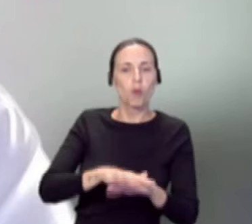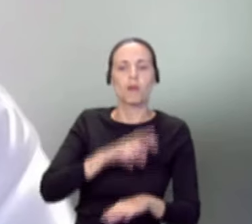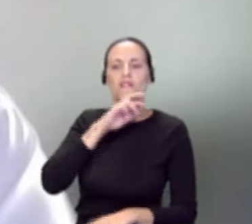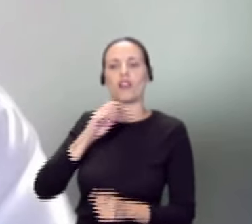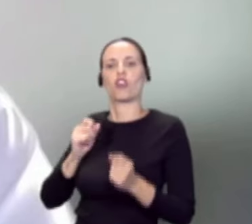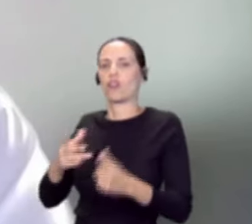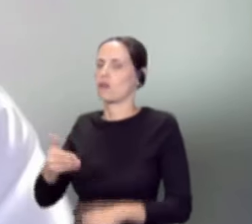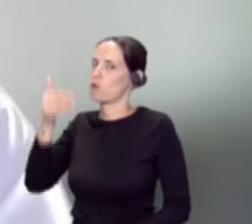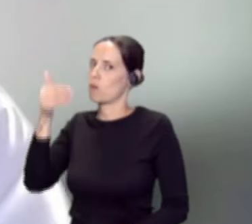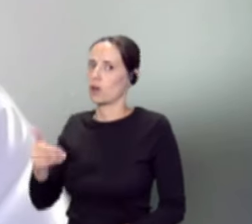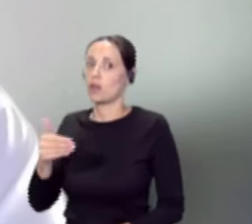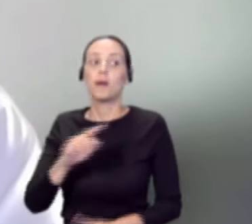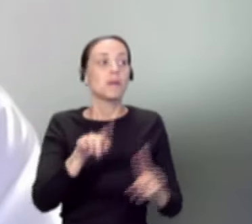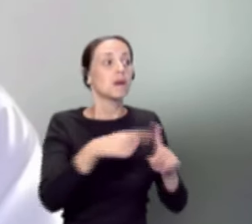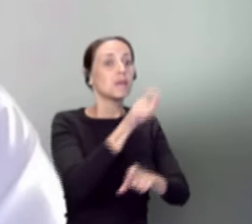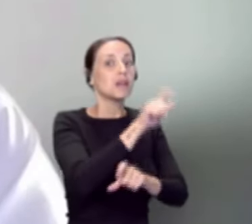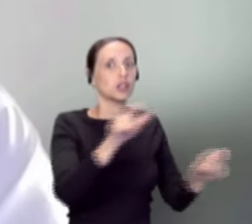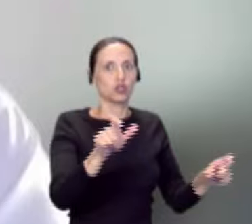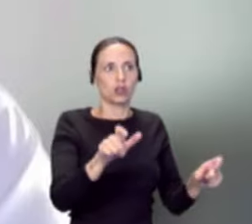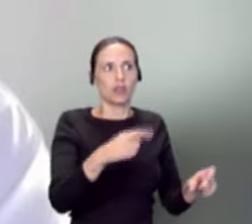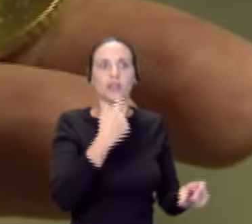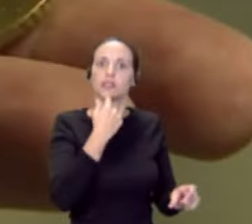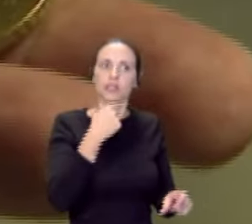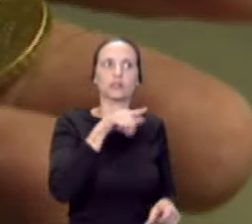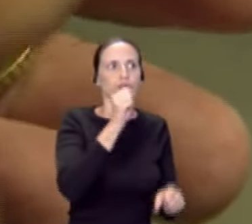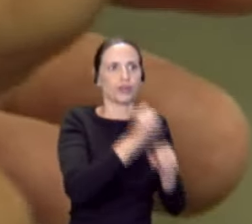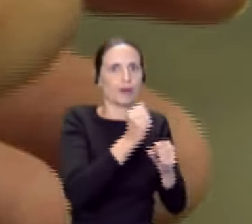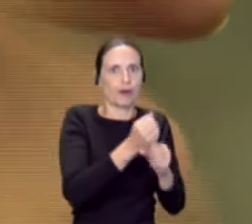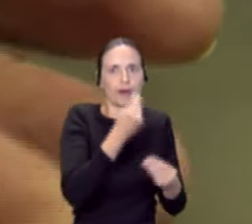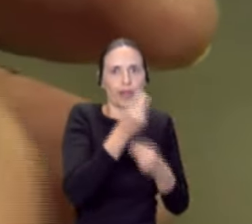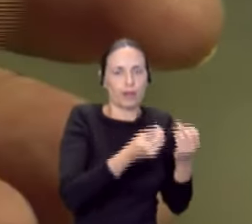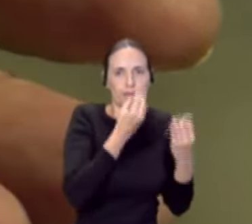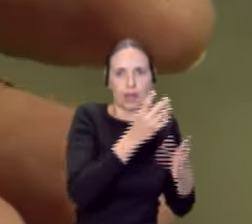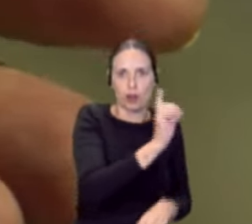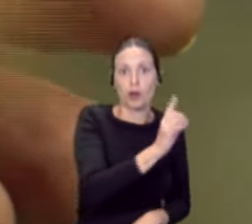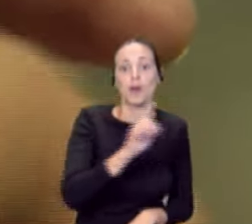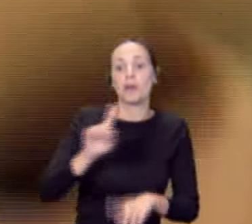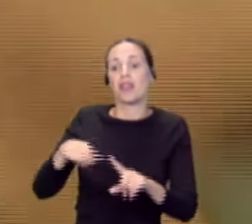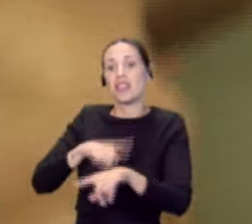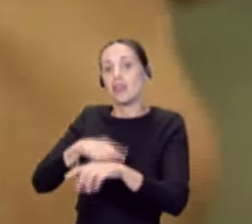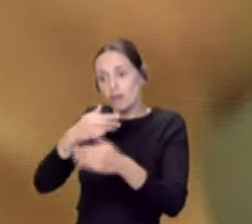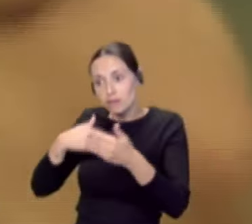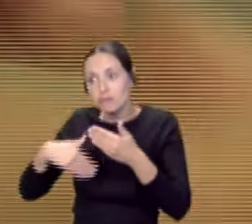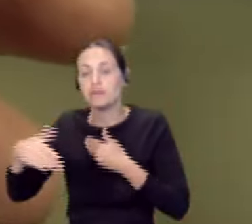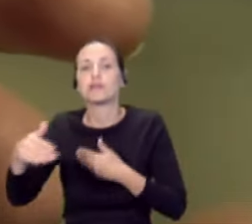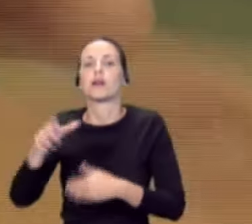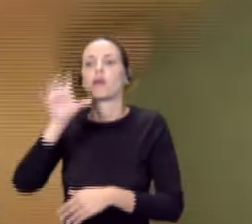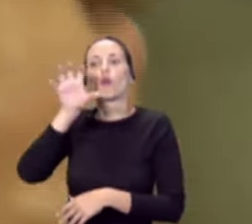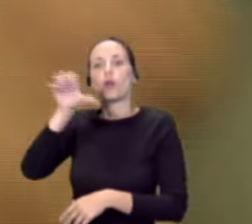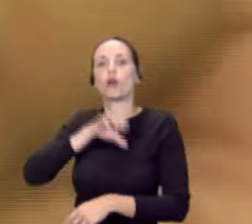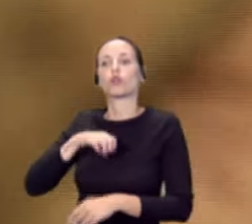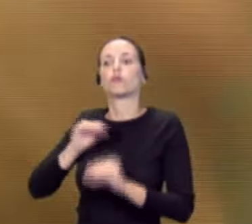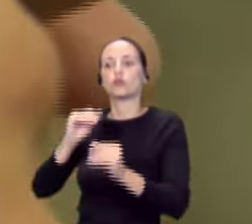importantísimo. Concienciar a los ciudadanos de que esto es una mala praxis. Y de que a largo plazo repercute en la economía de toda una comunidad.